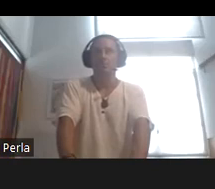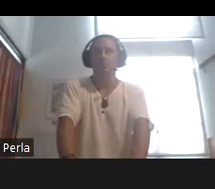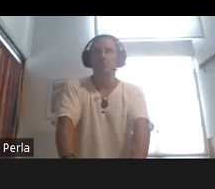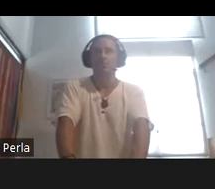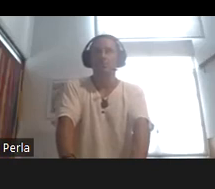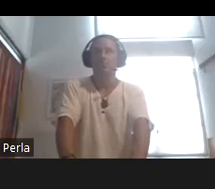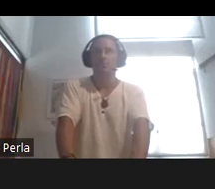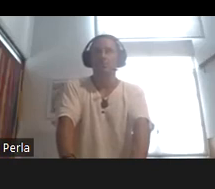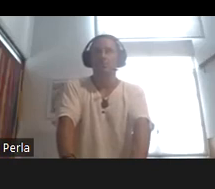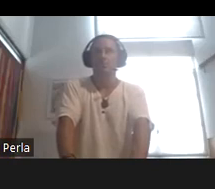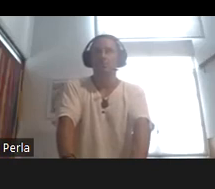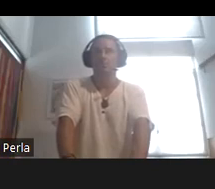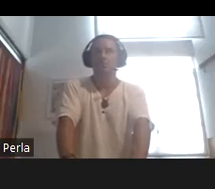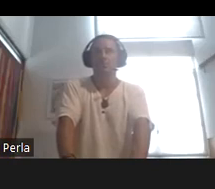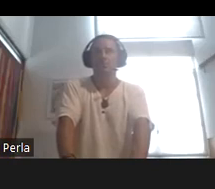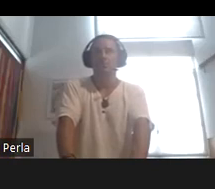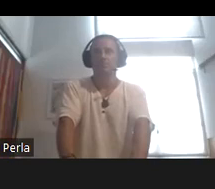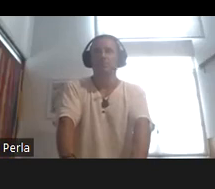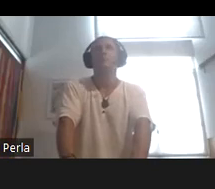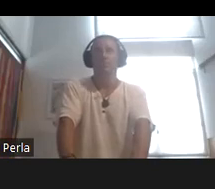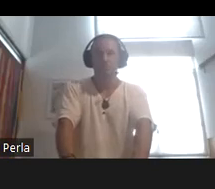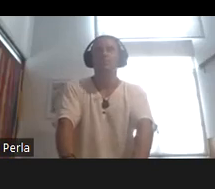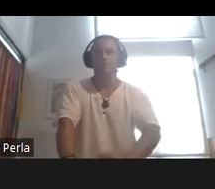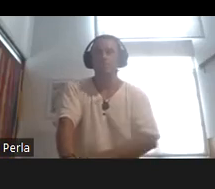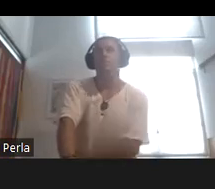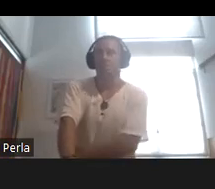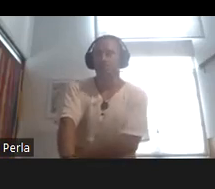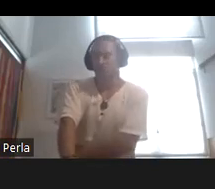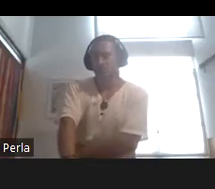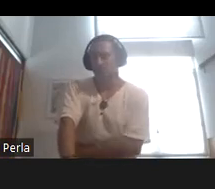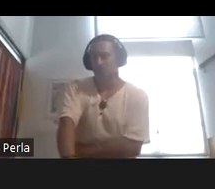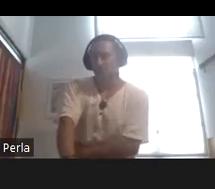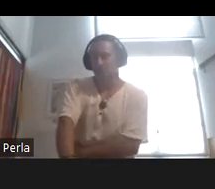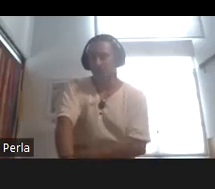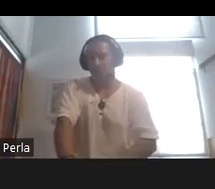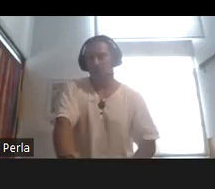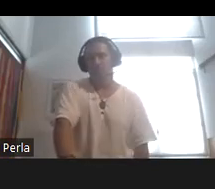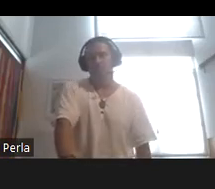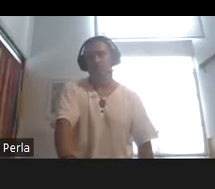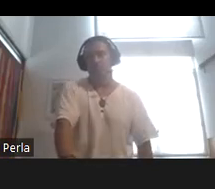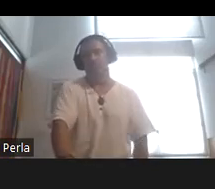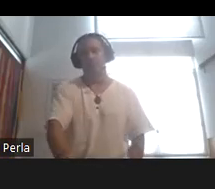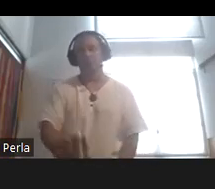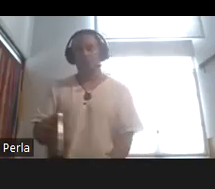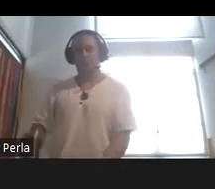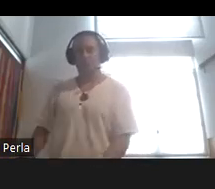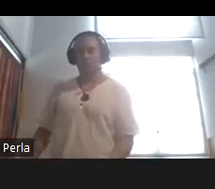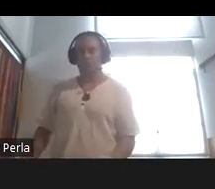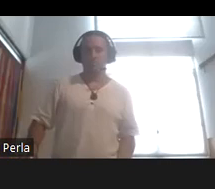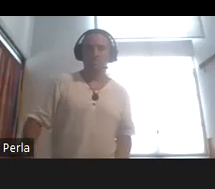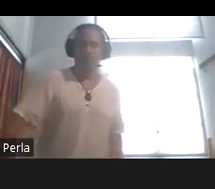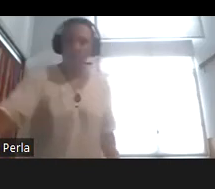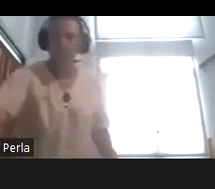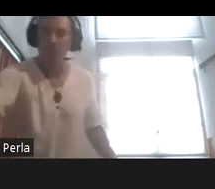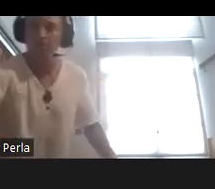lidera Javier, organizaciones también como las que tenemos en el Ecuador como Ceres. Hay organizaciones que estamos trabajando con esa claridad y